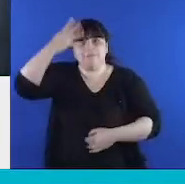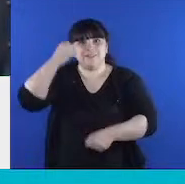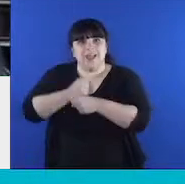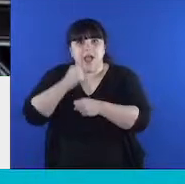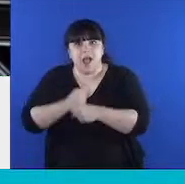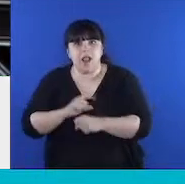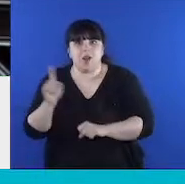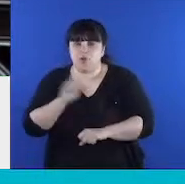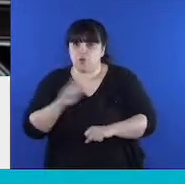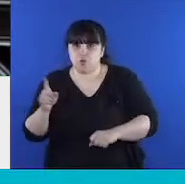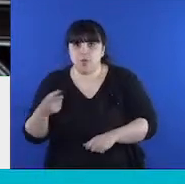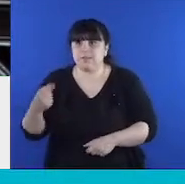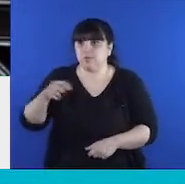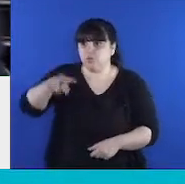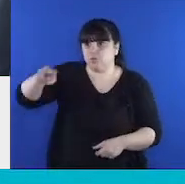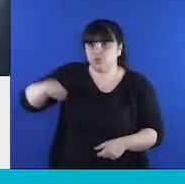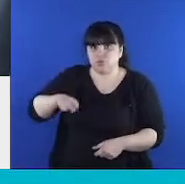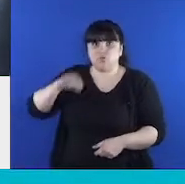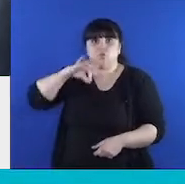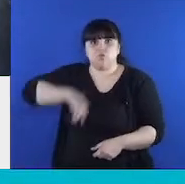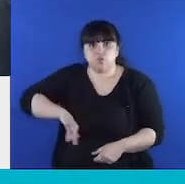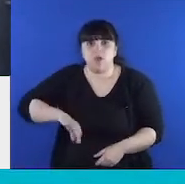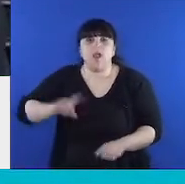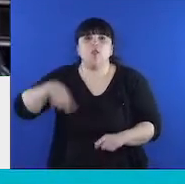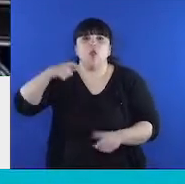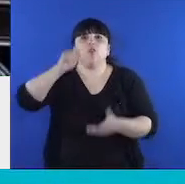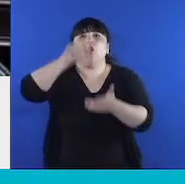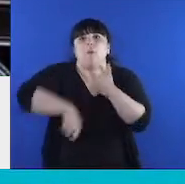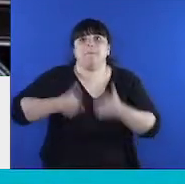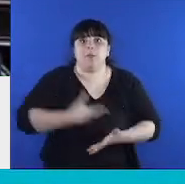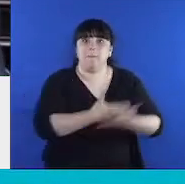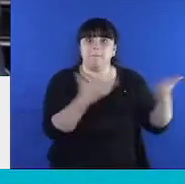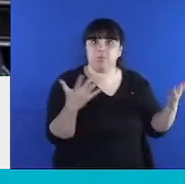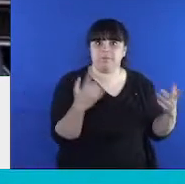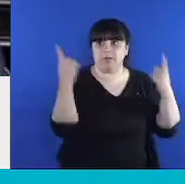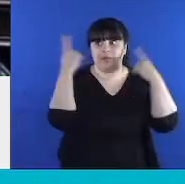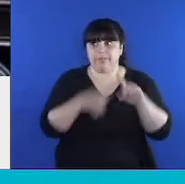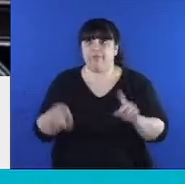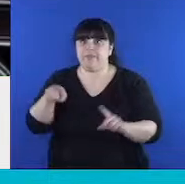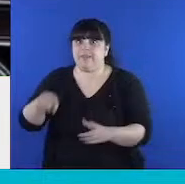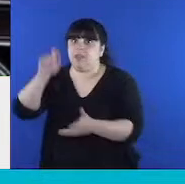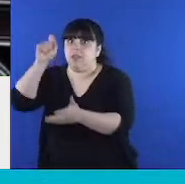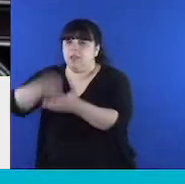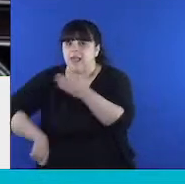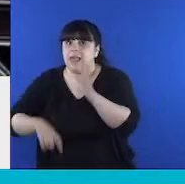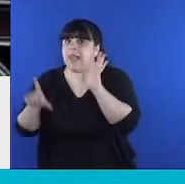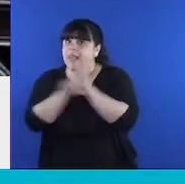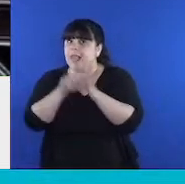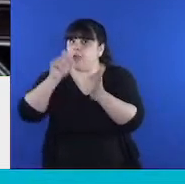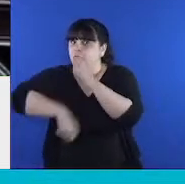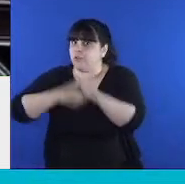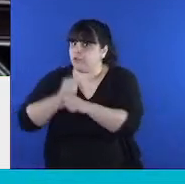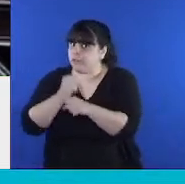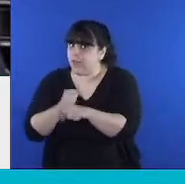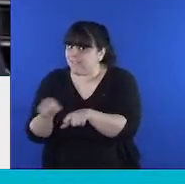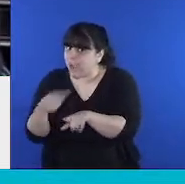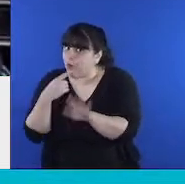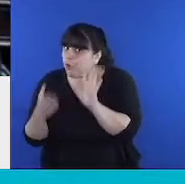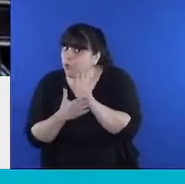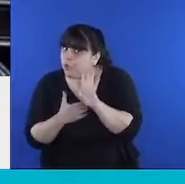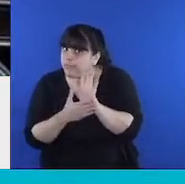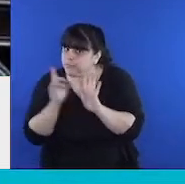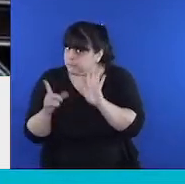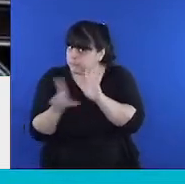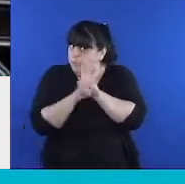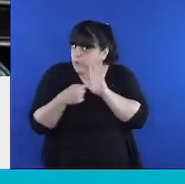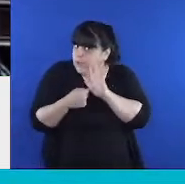convenios de los empleados públicos. Se rigen por la ley de contrato de trabajo. Lo establece la propia ley. ¿Por qué, señor